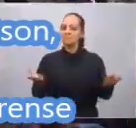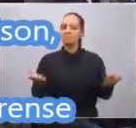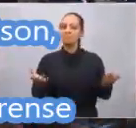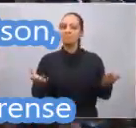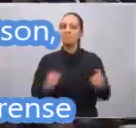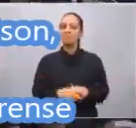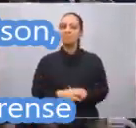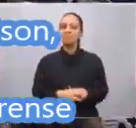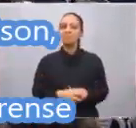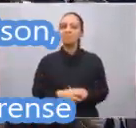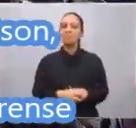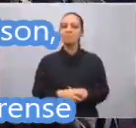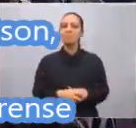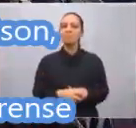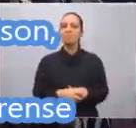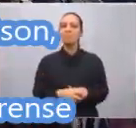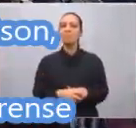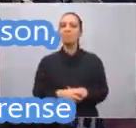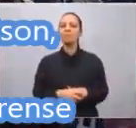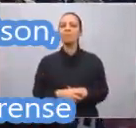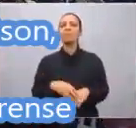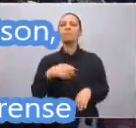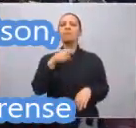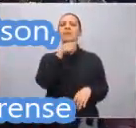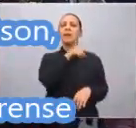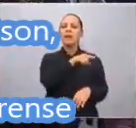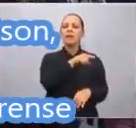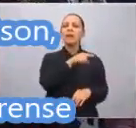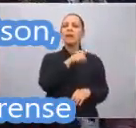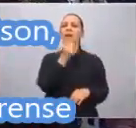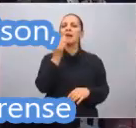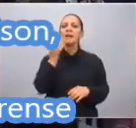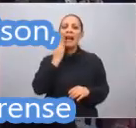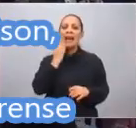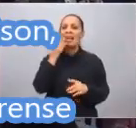fue a buscar actores distintos.